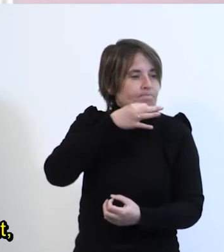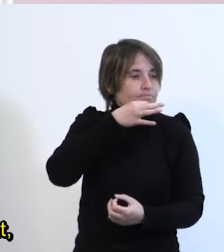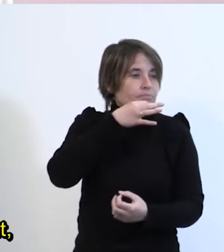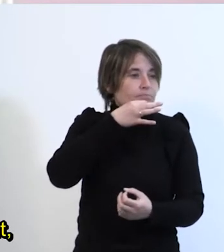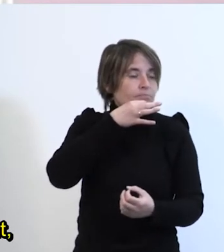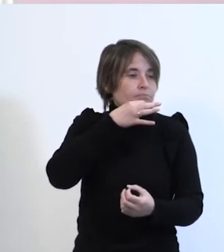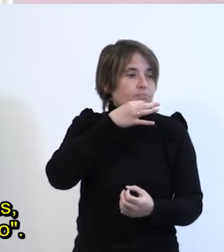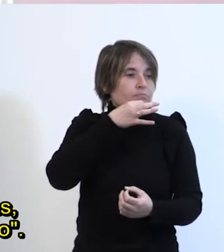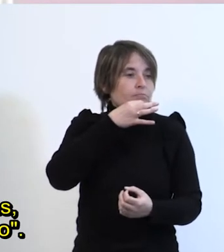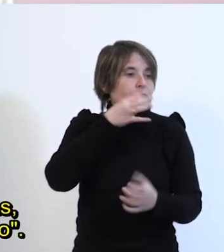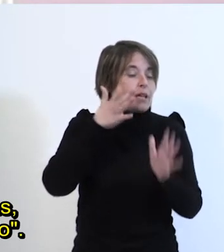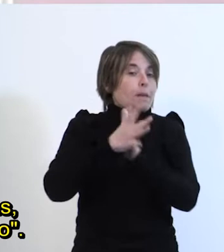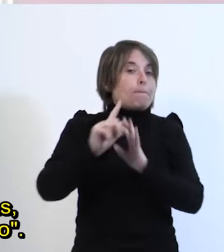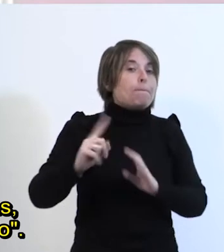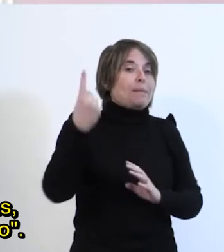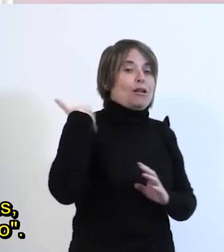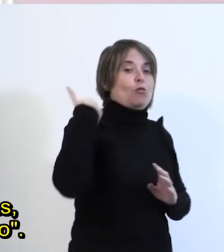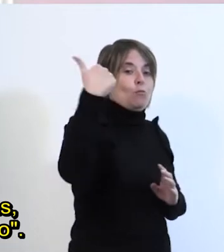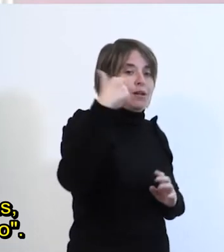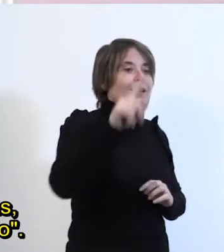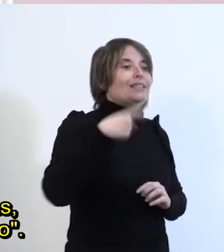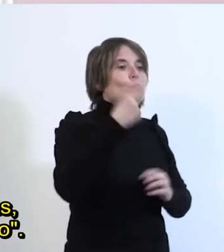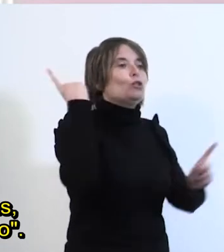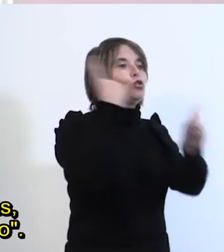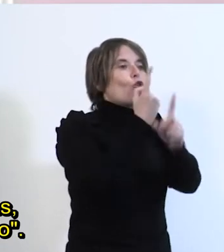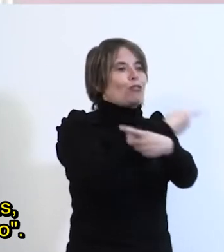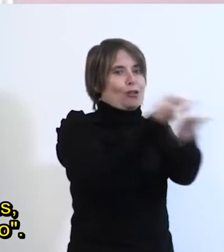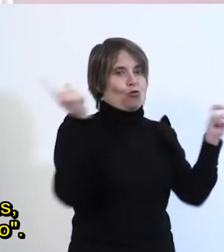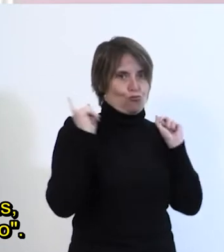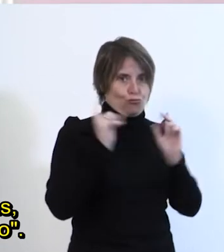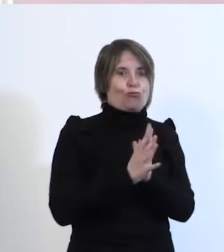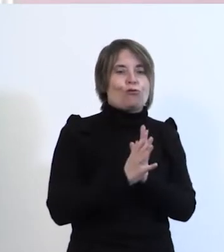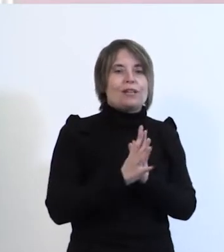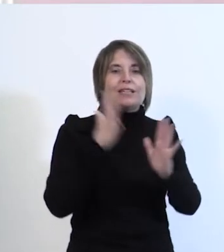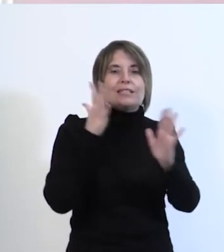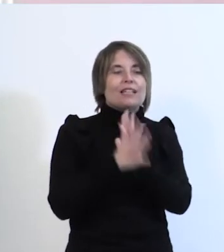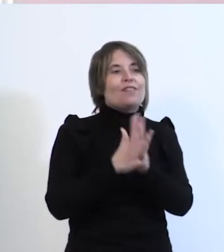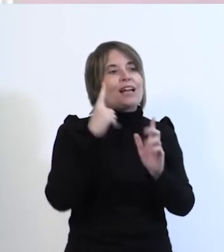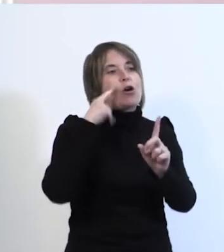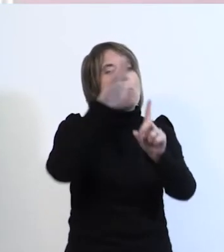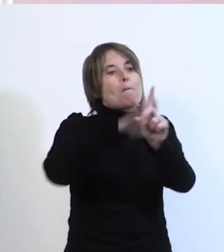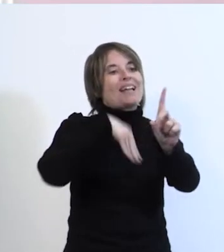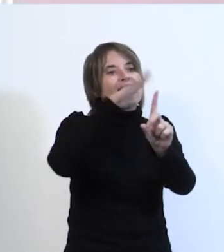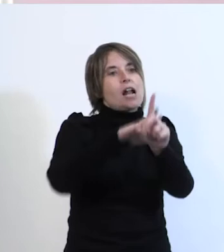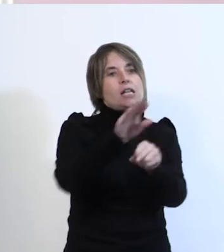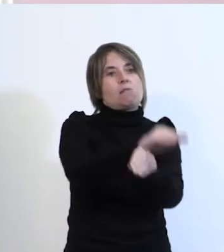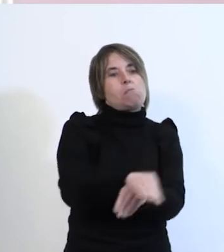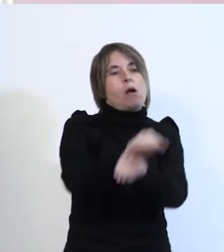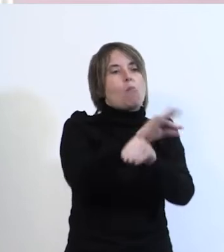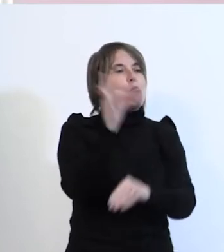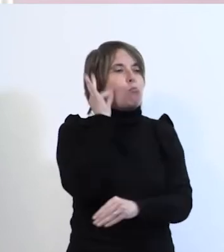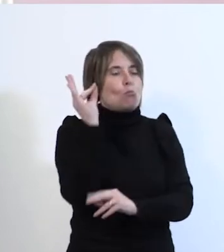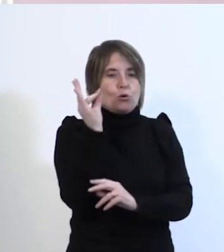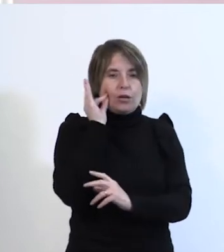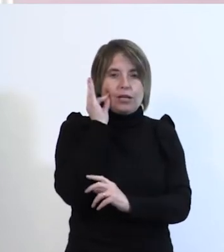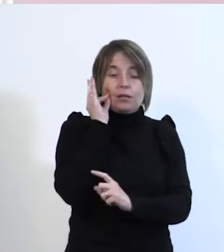es el poema de Bertolt Brecht. De primero vinieron a por nosotras, pero luego van a ir a por todo el mundo. Es un mensaje paternalista respecto